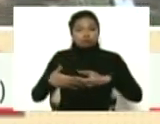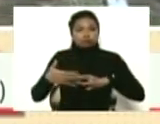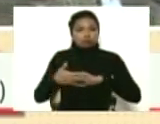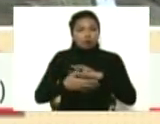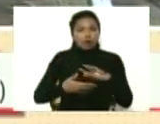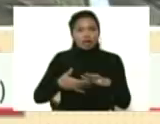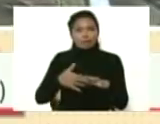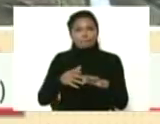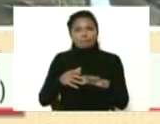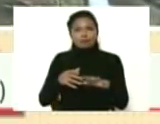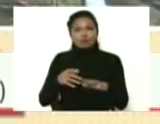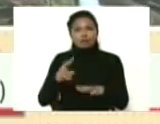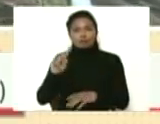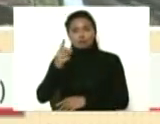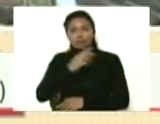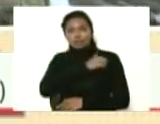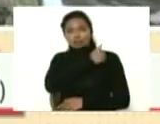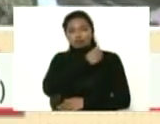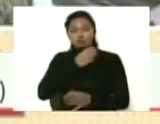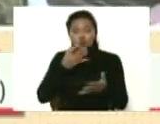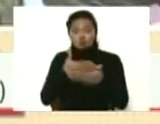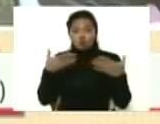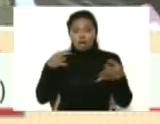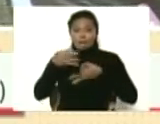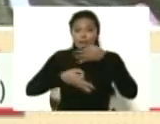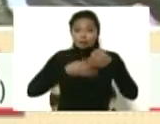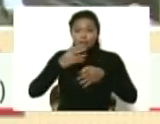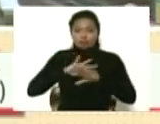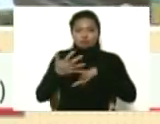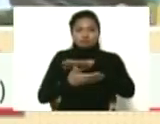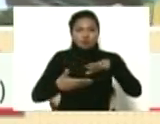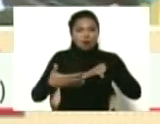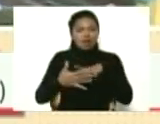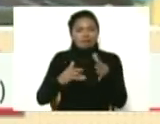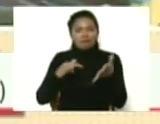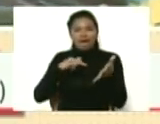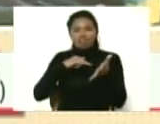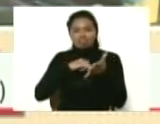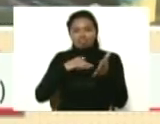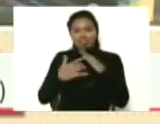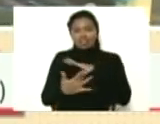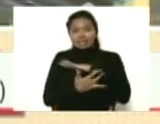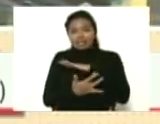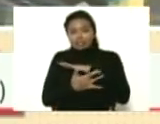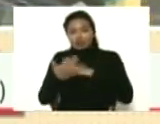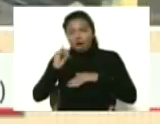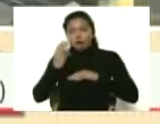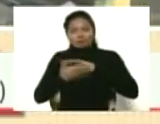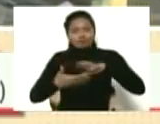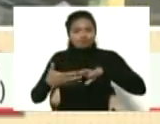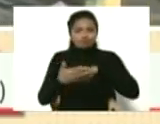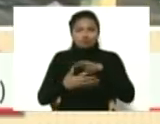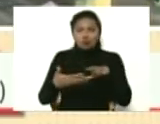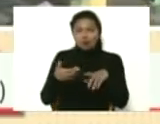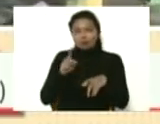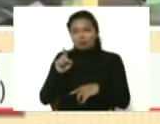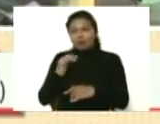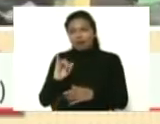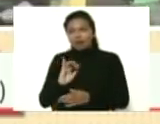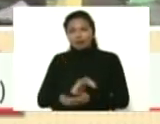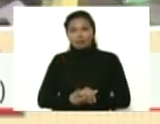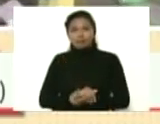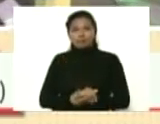teniente de milicia está dando una gran explicación, pero hay problemas técnicos en